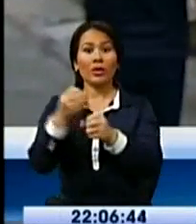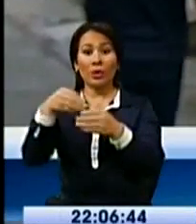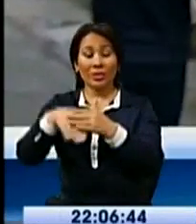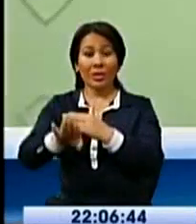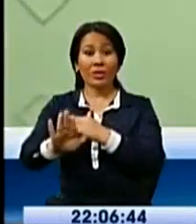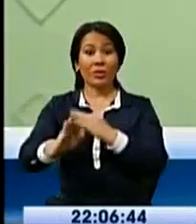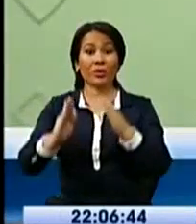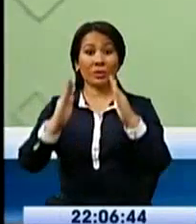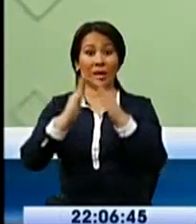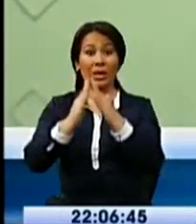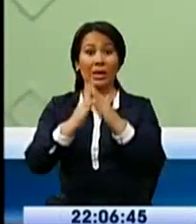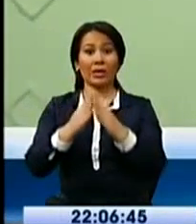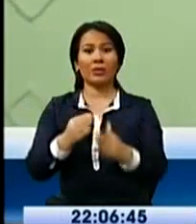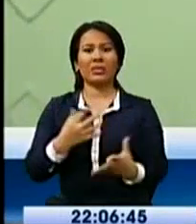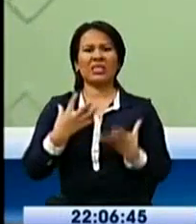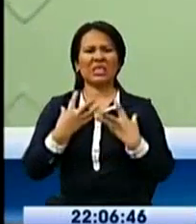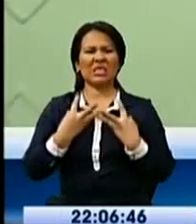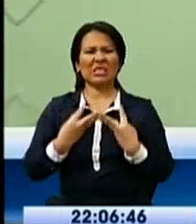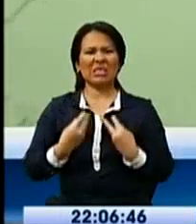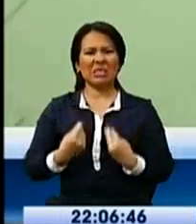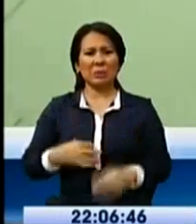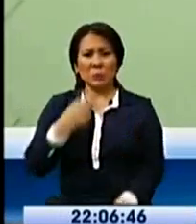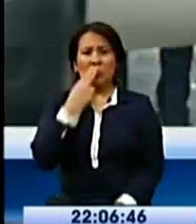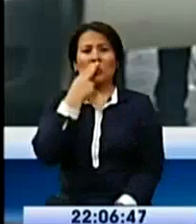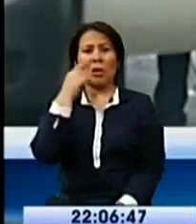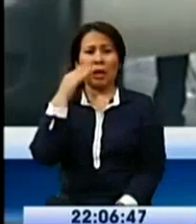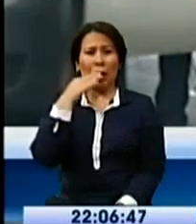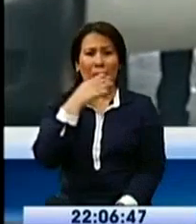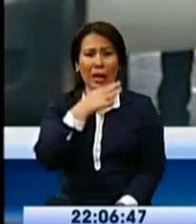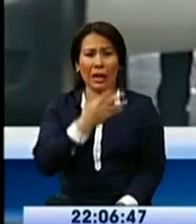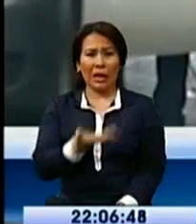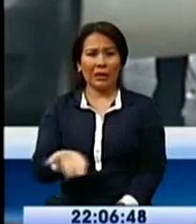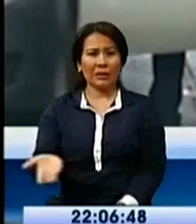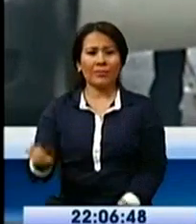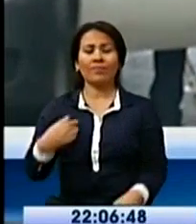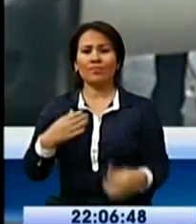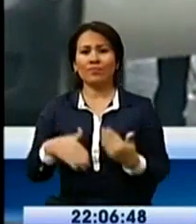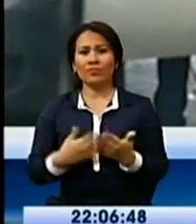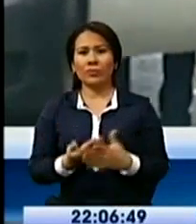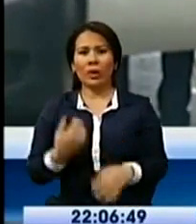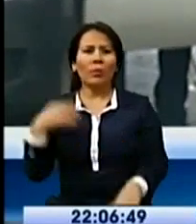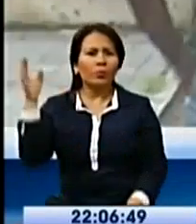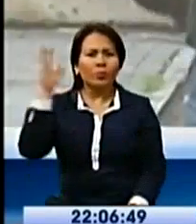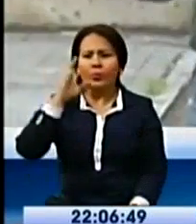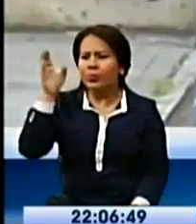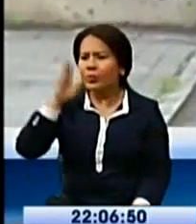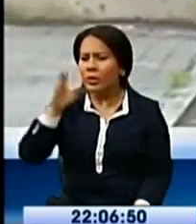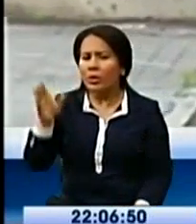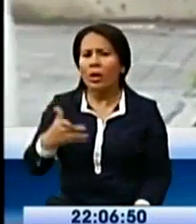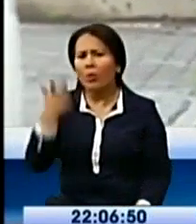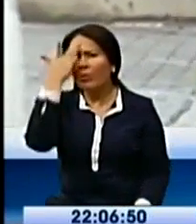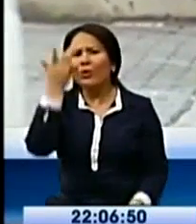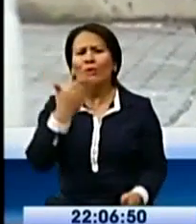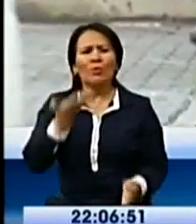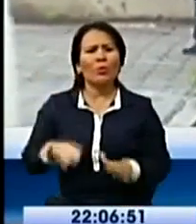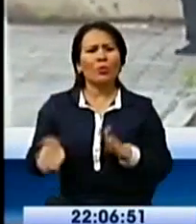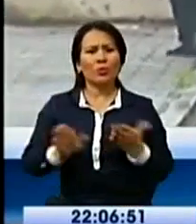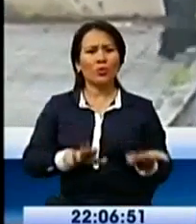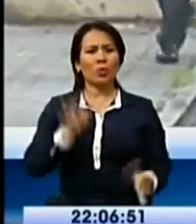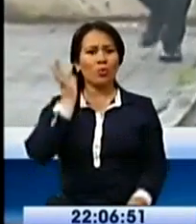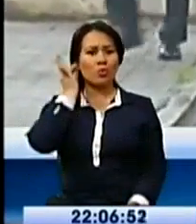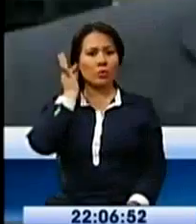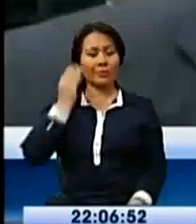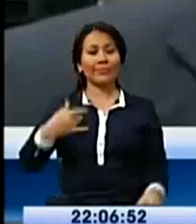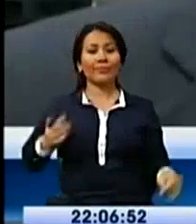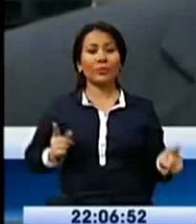del inmueble, en estado de descomposición. Buscaban respuestas, trataban de encontrar algún indicio de su fallecimiento. Hemos encontrado